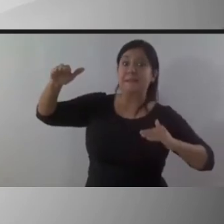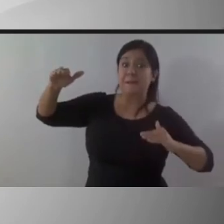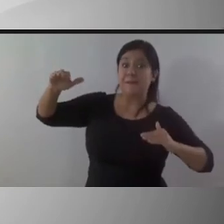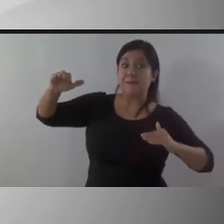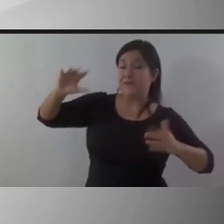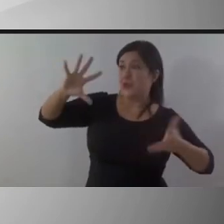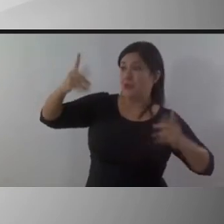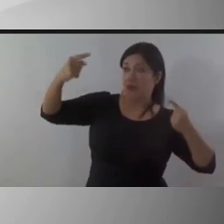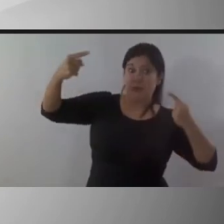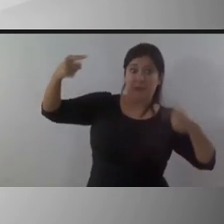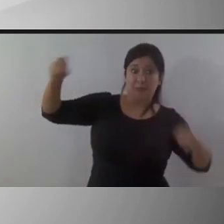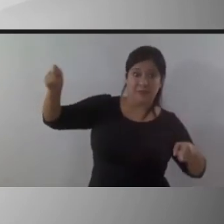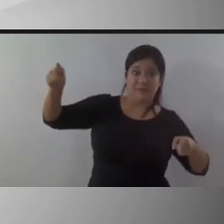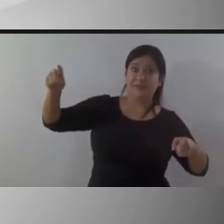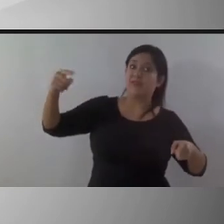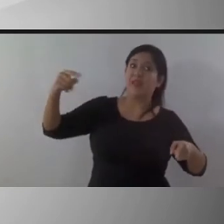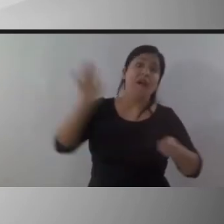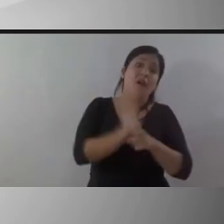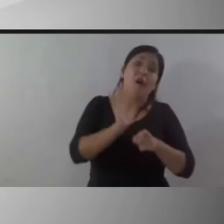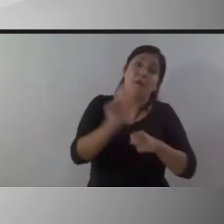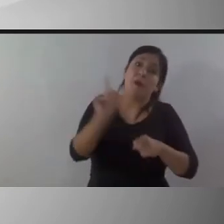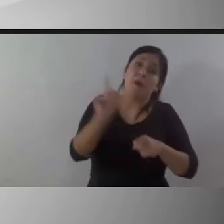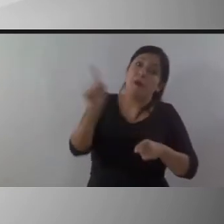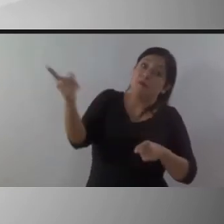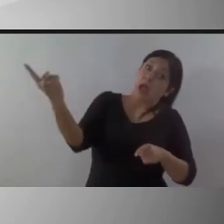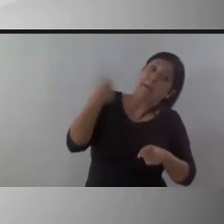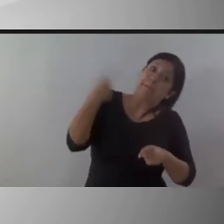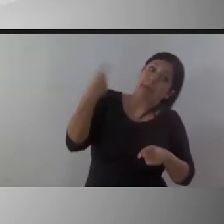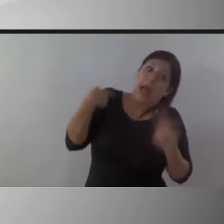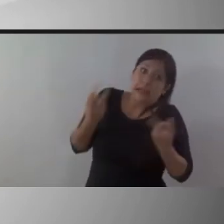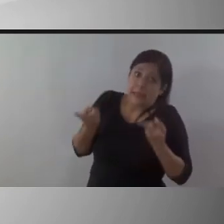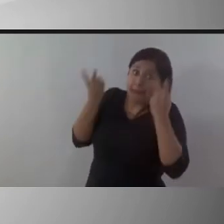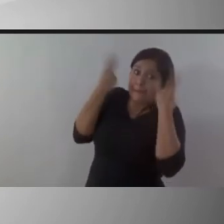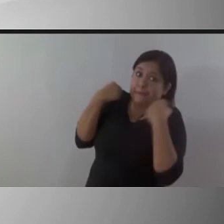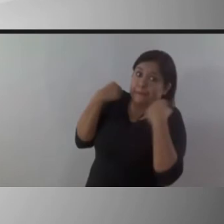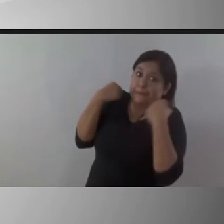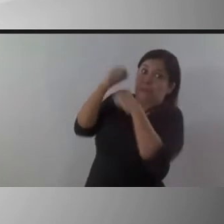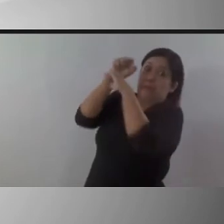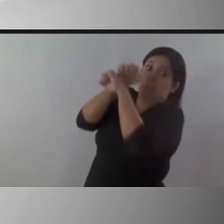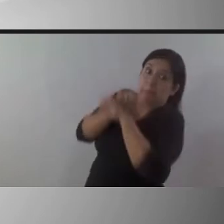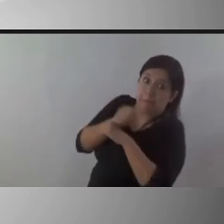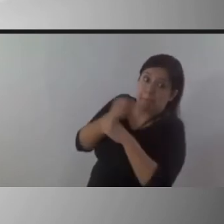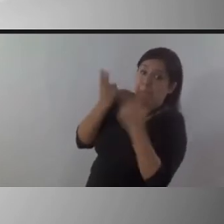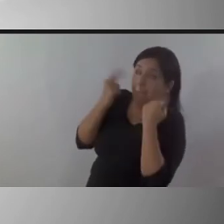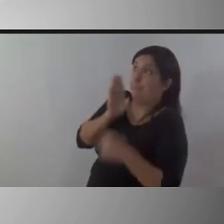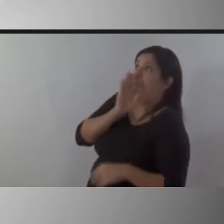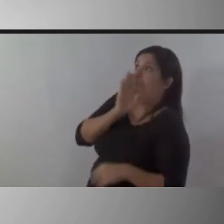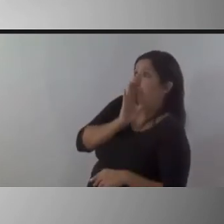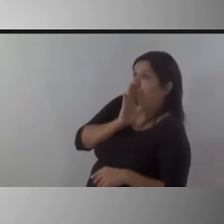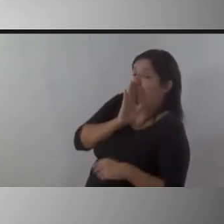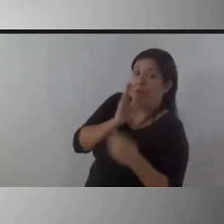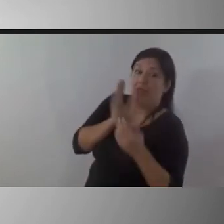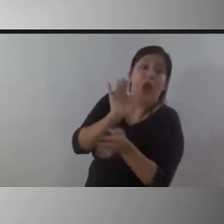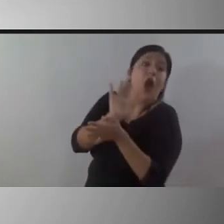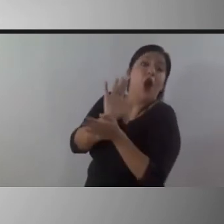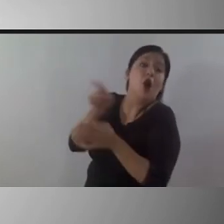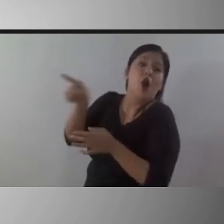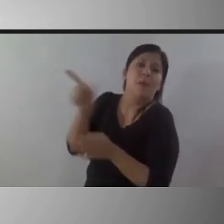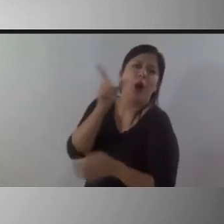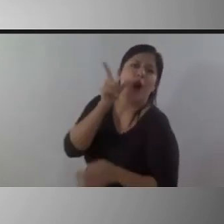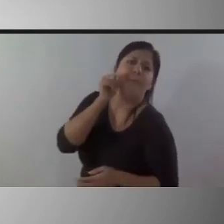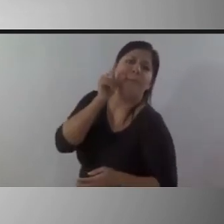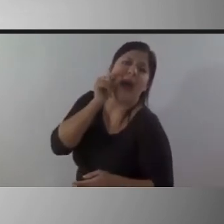prácticamente tenemos que estar sometidos a lo que diga el macho alfa, porque se supone que tiene que existir ese padre,